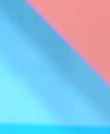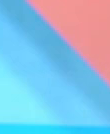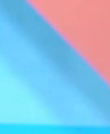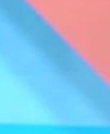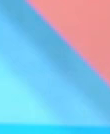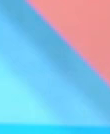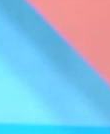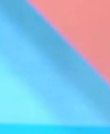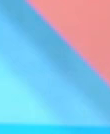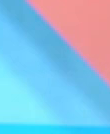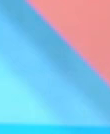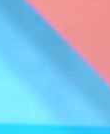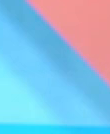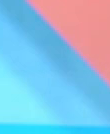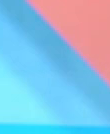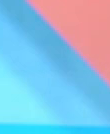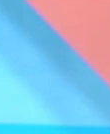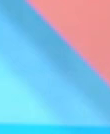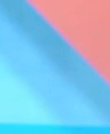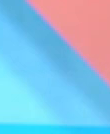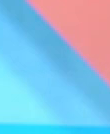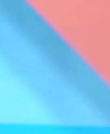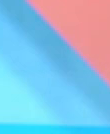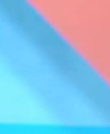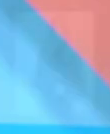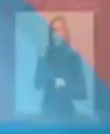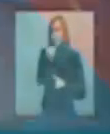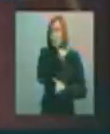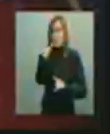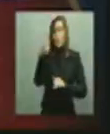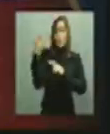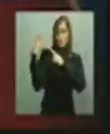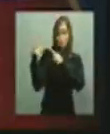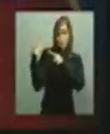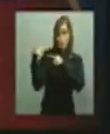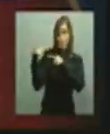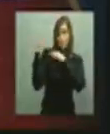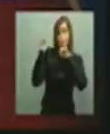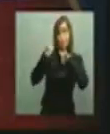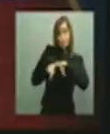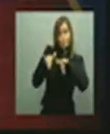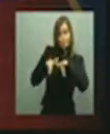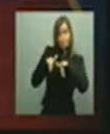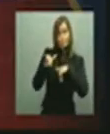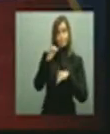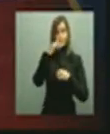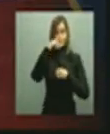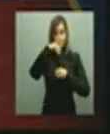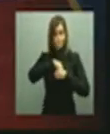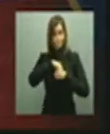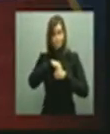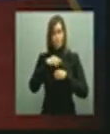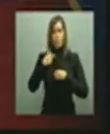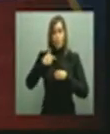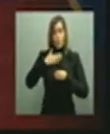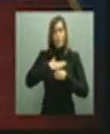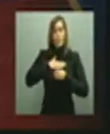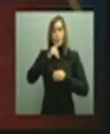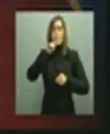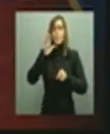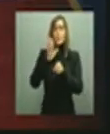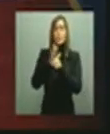reforma a la Constitución. Recordamos que Miriam Germán Brito, quien fue juez presidenta de la Segunda Cámara